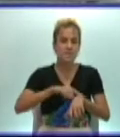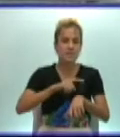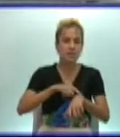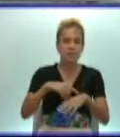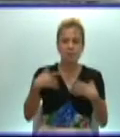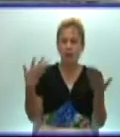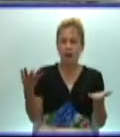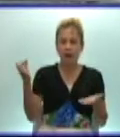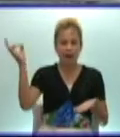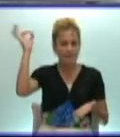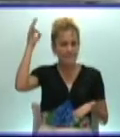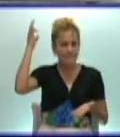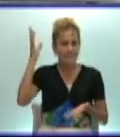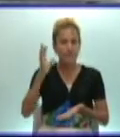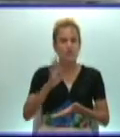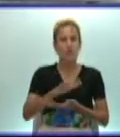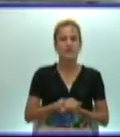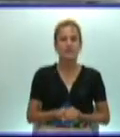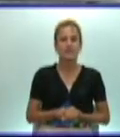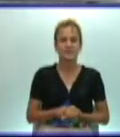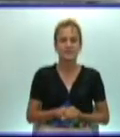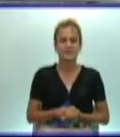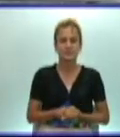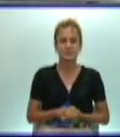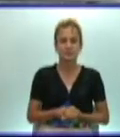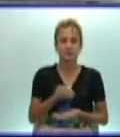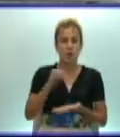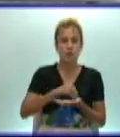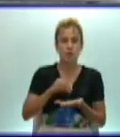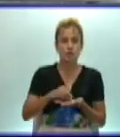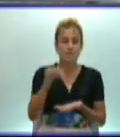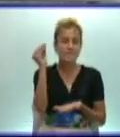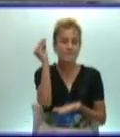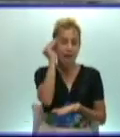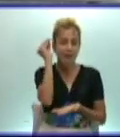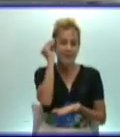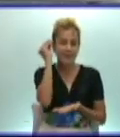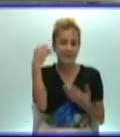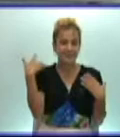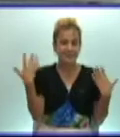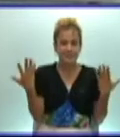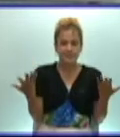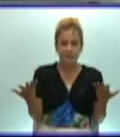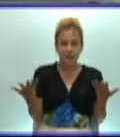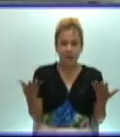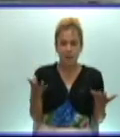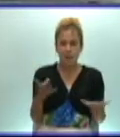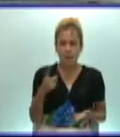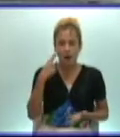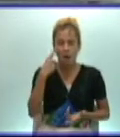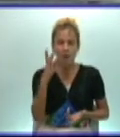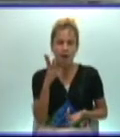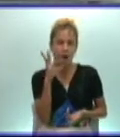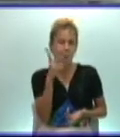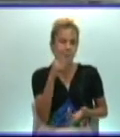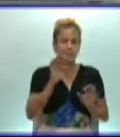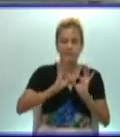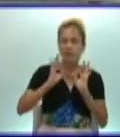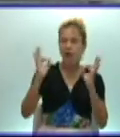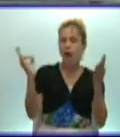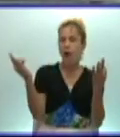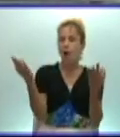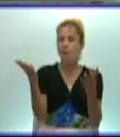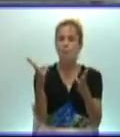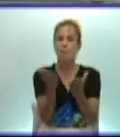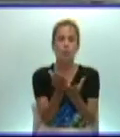nuestra asignatura Lengua Española, donde aprendemos a percibir la belleza del mundo a través del